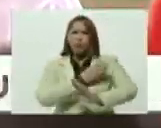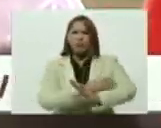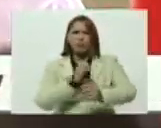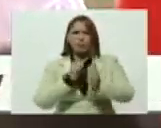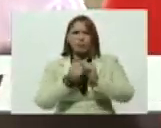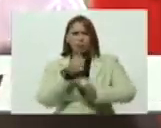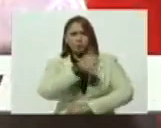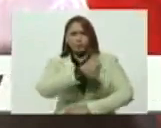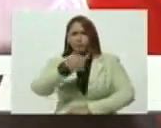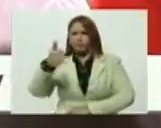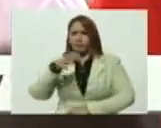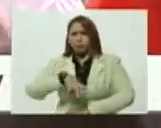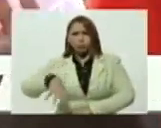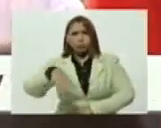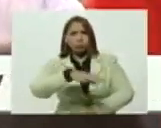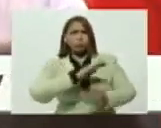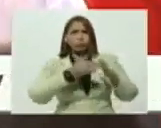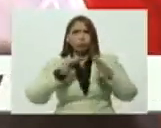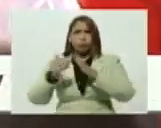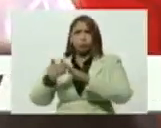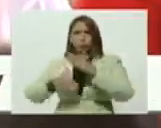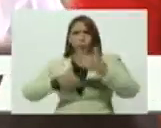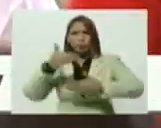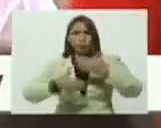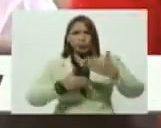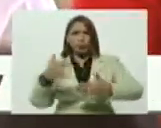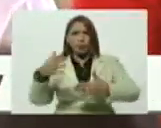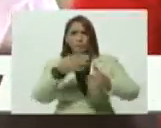deportivas en cada una de las comunidades, del proceso de la